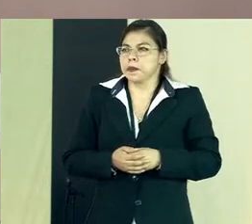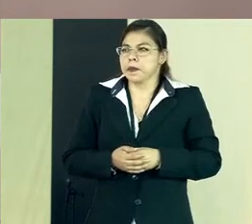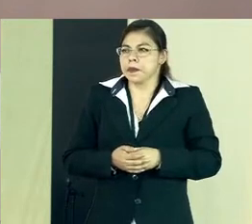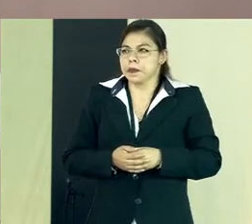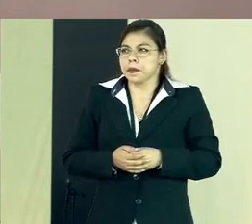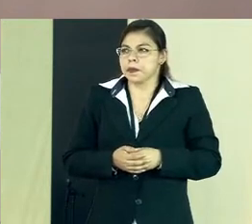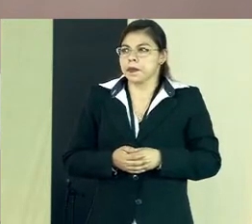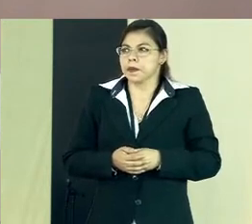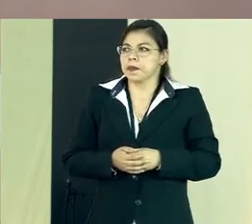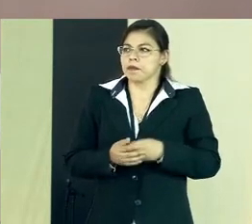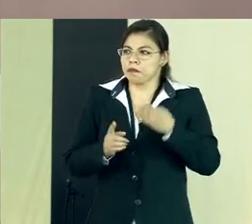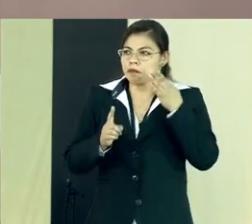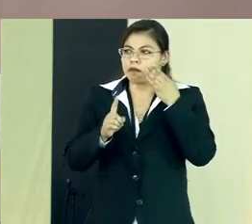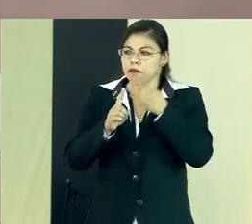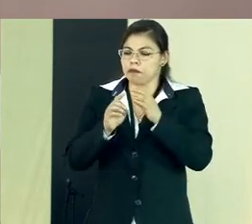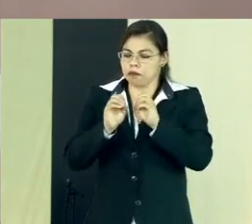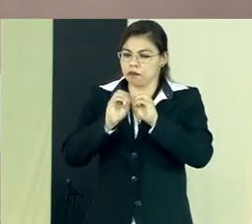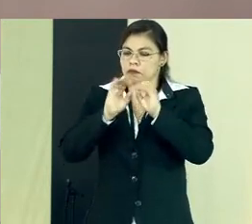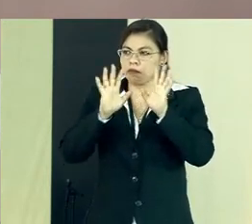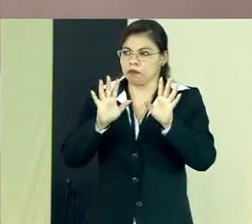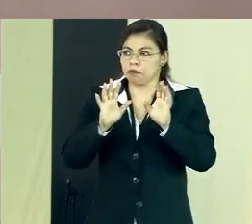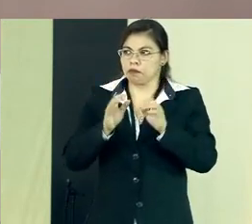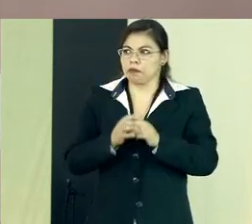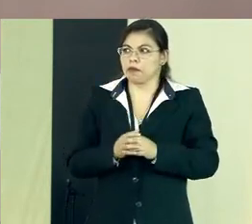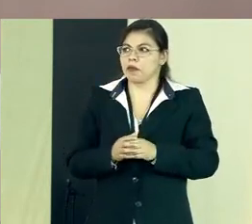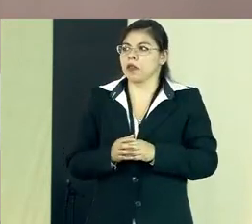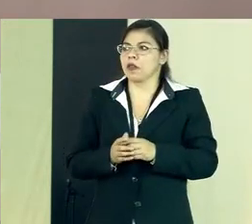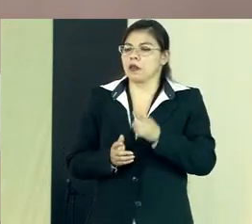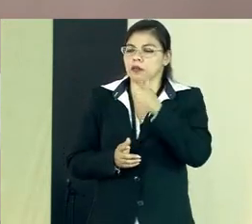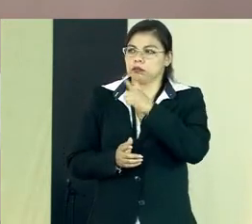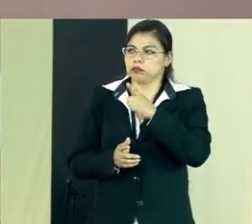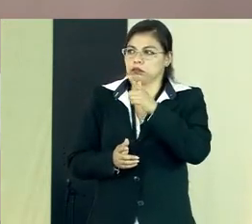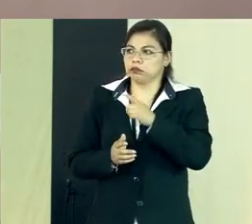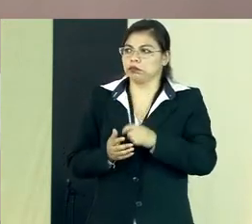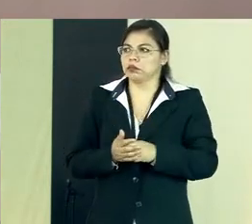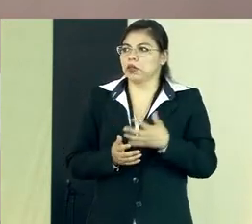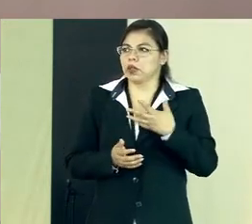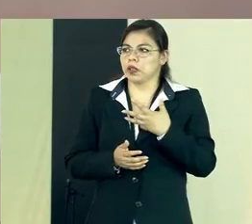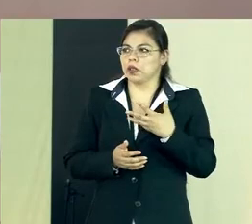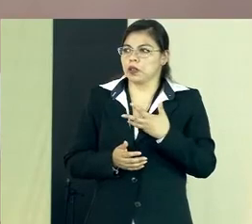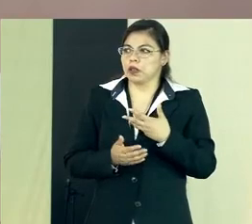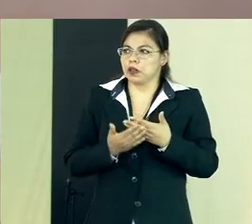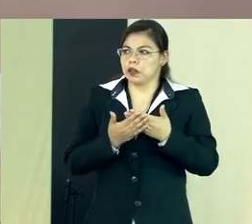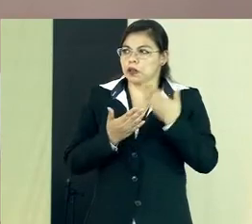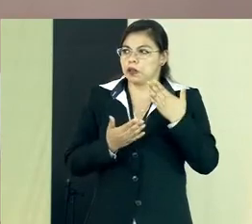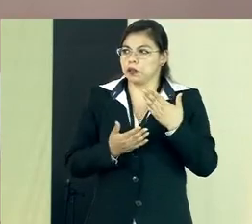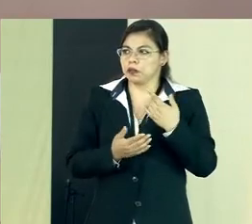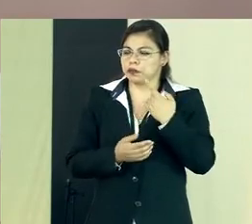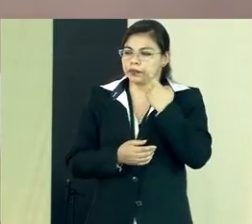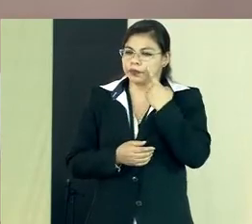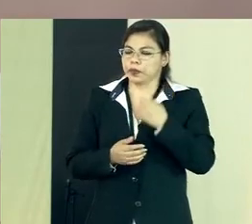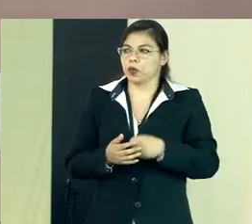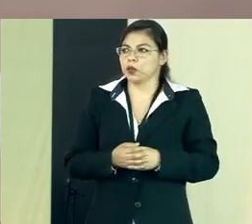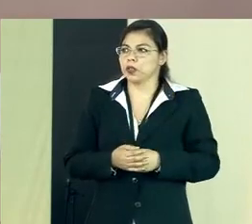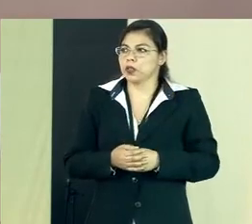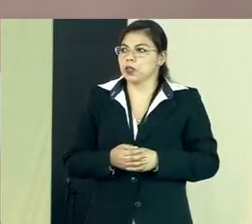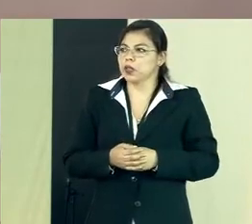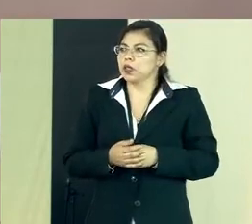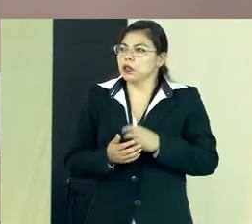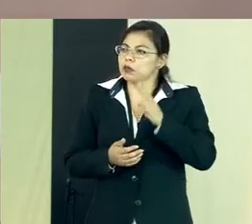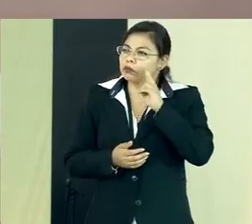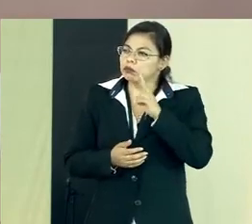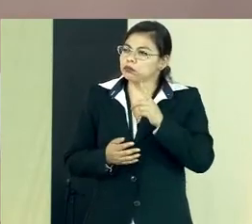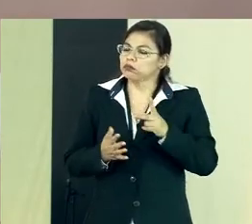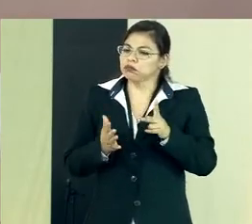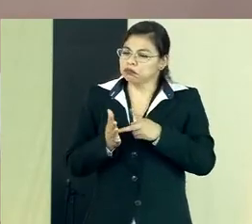y tener un lenguaje para lo que tenía antes mis ojos lo que veía una u otra vez